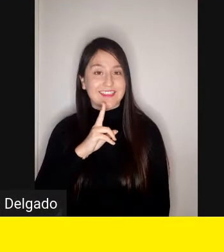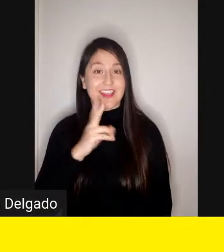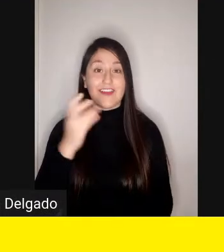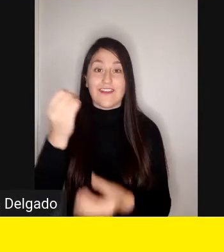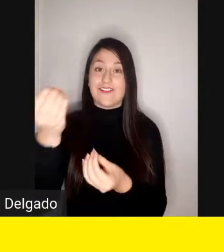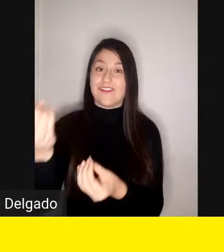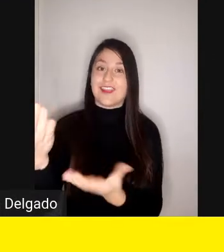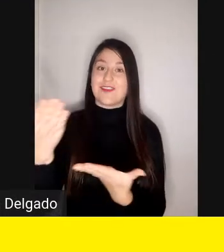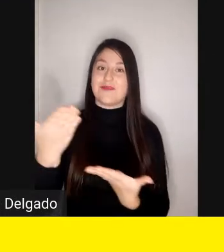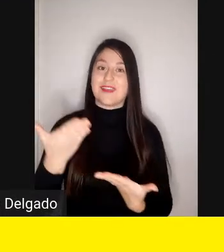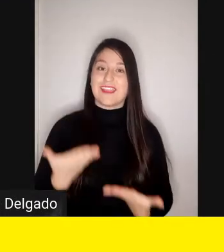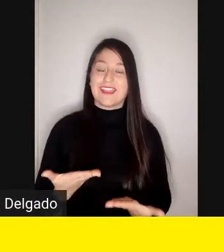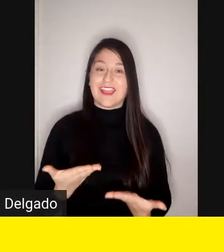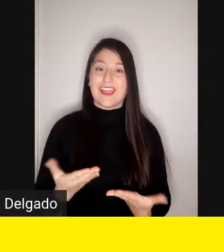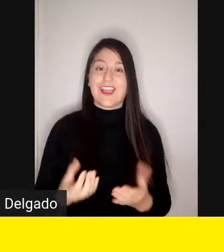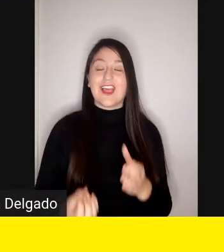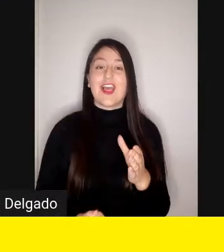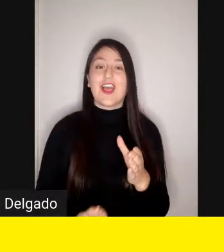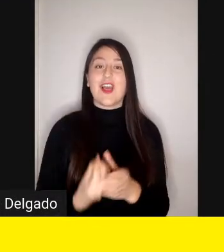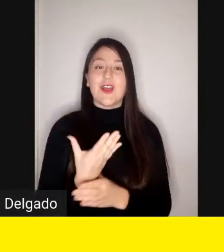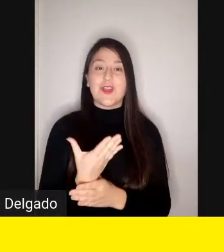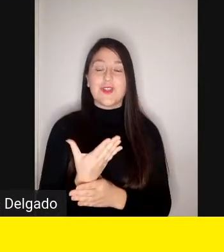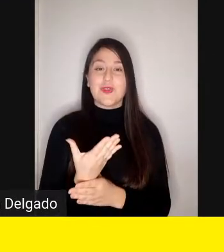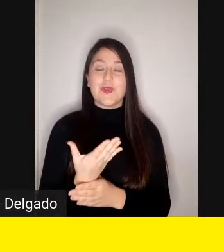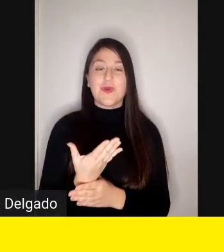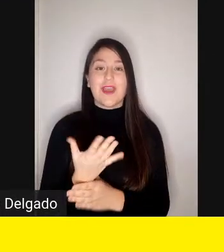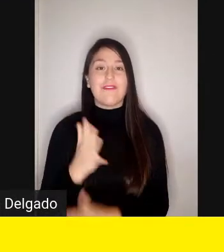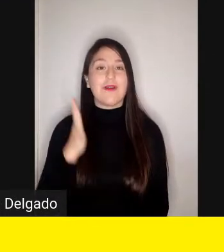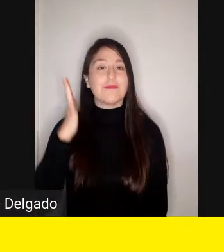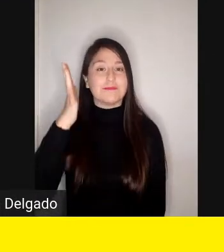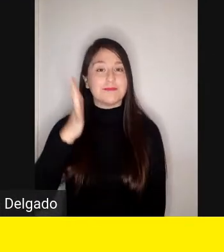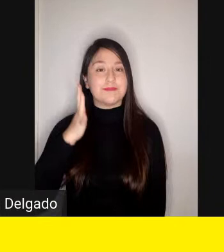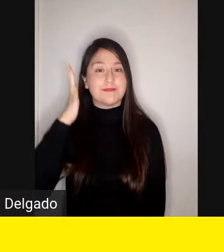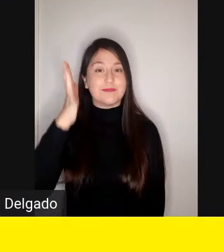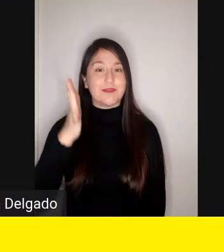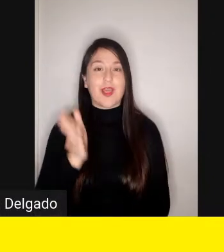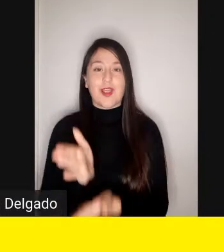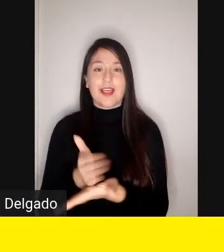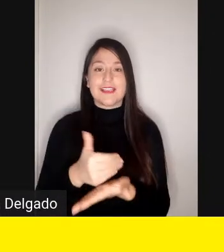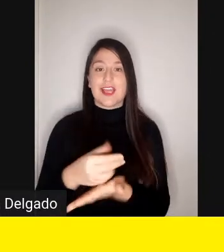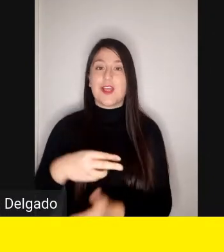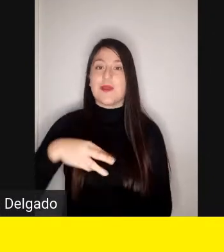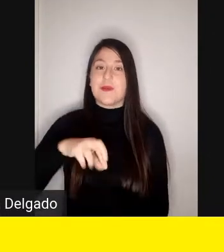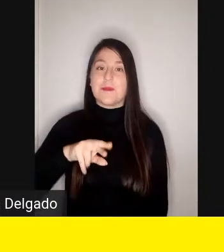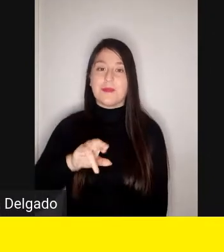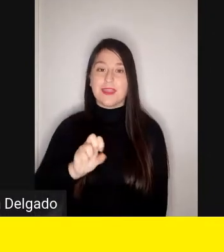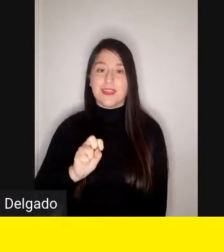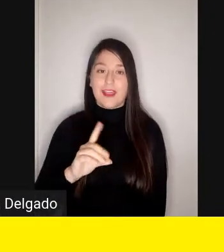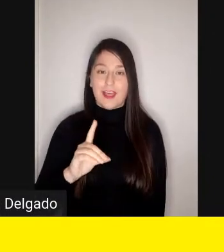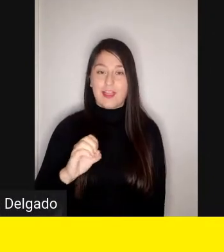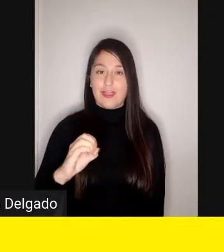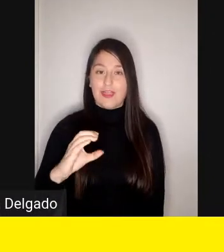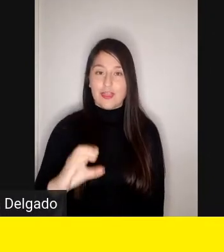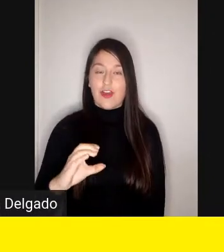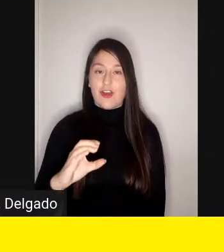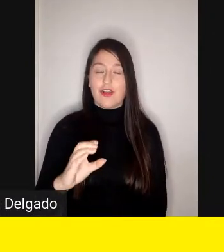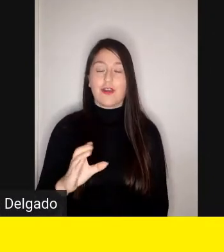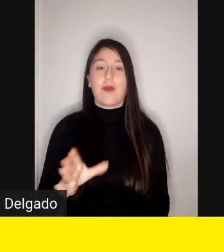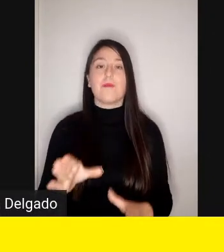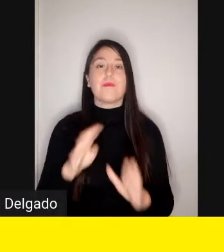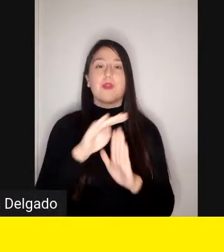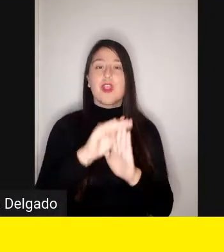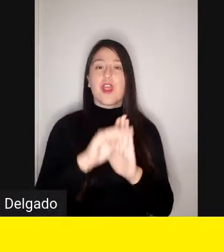Bienvenidos a un nuevo panel organizado por Miradoc, el programa de estreno de documentales chilenos de